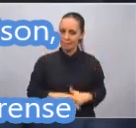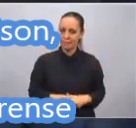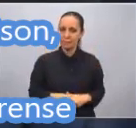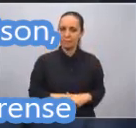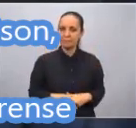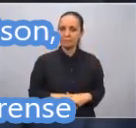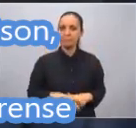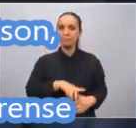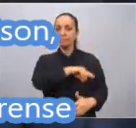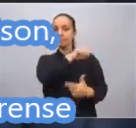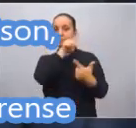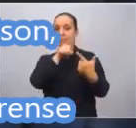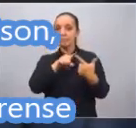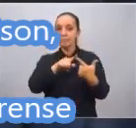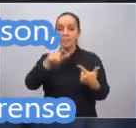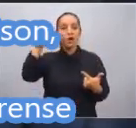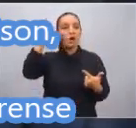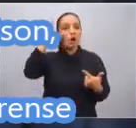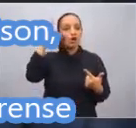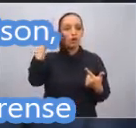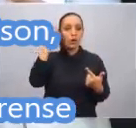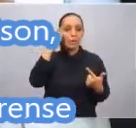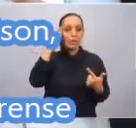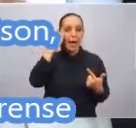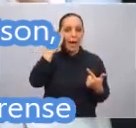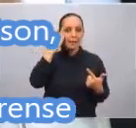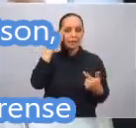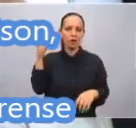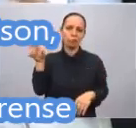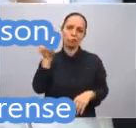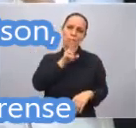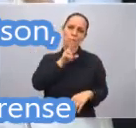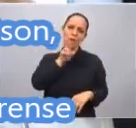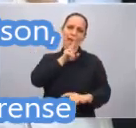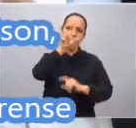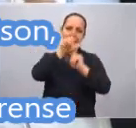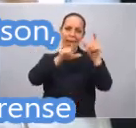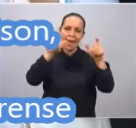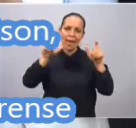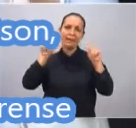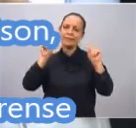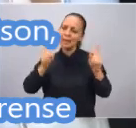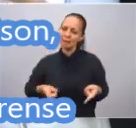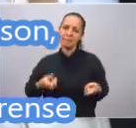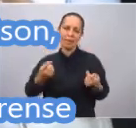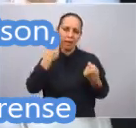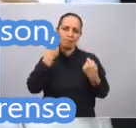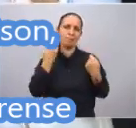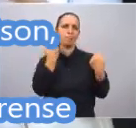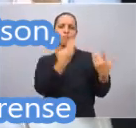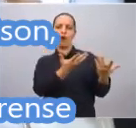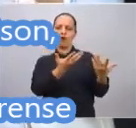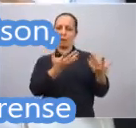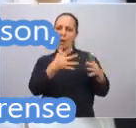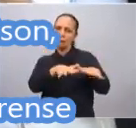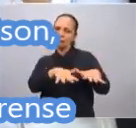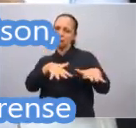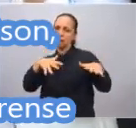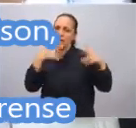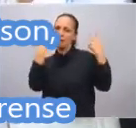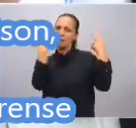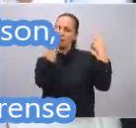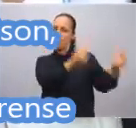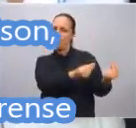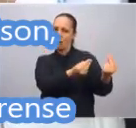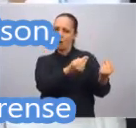El 8 de marzo, las mujeres dieron el ejemplo y le dijeron que no a